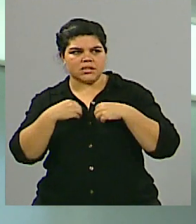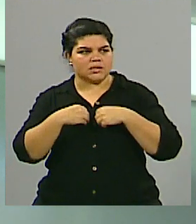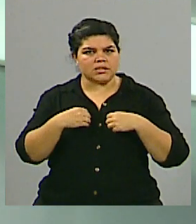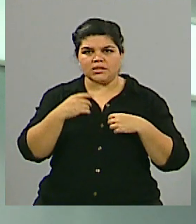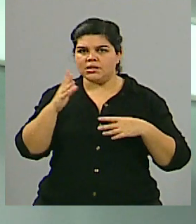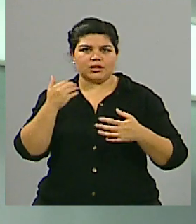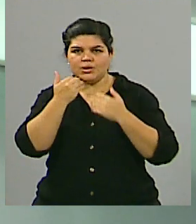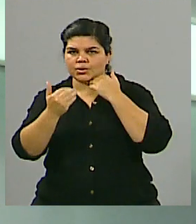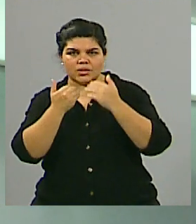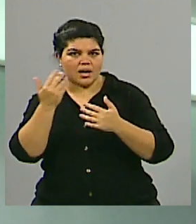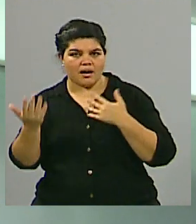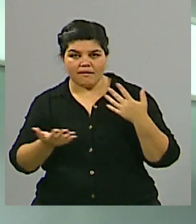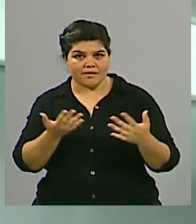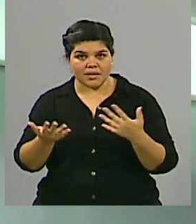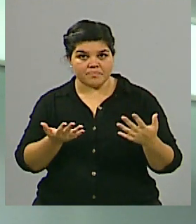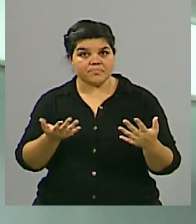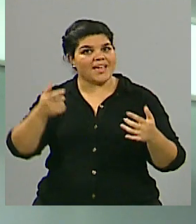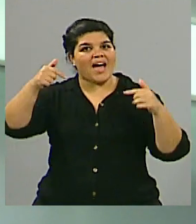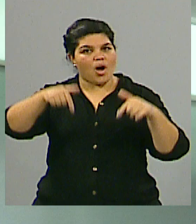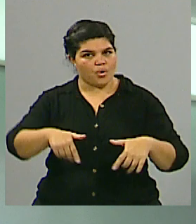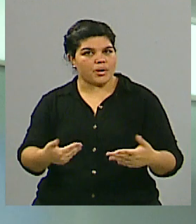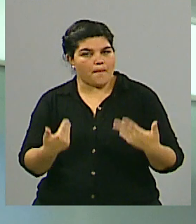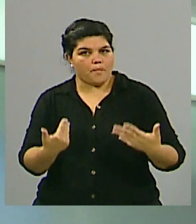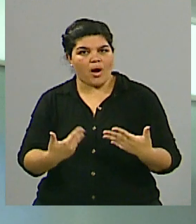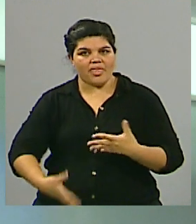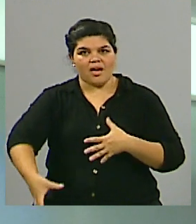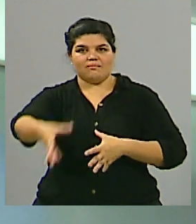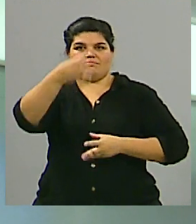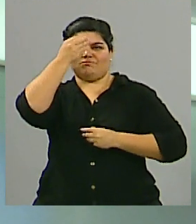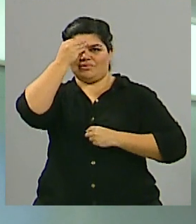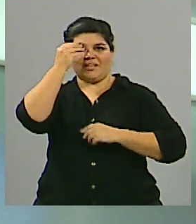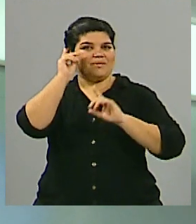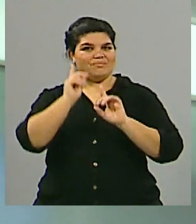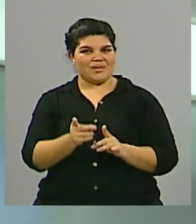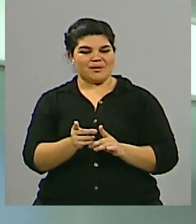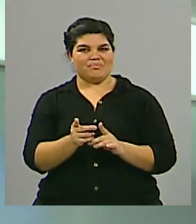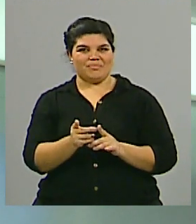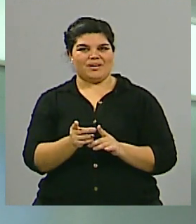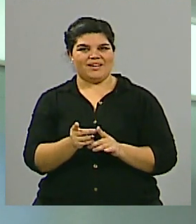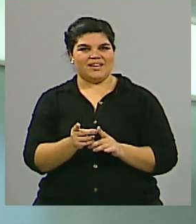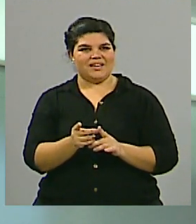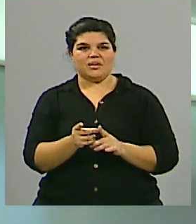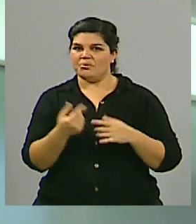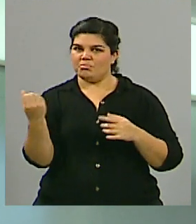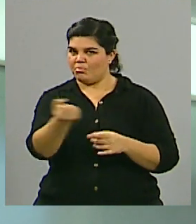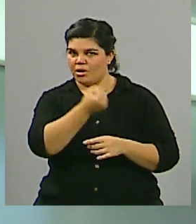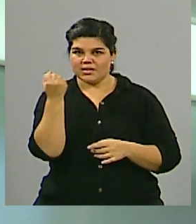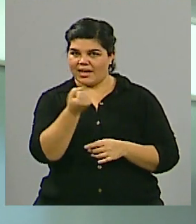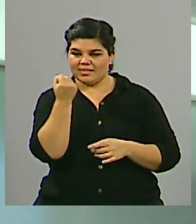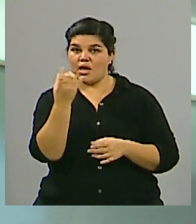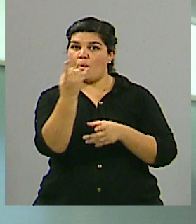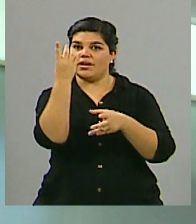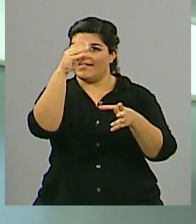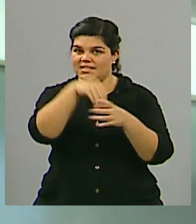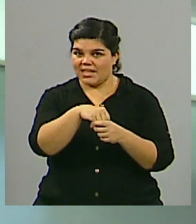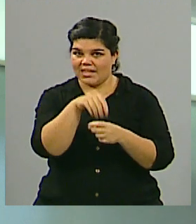armas que hoy, a partir de esta incorporación que ha hecho la universidad, sí lo tienen, y me parece que eso vale la pena destacarlo, ¿no?